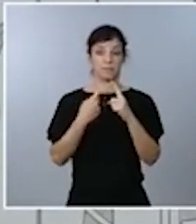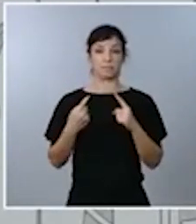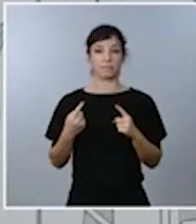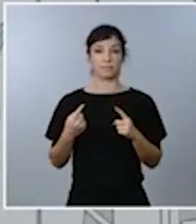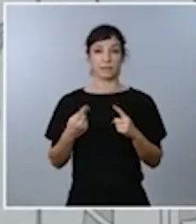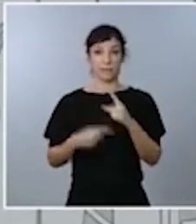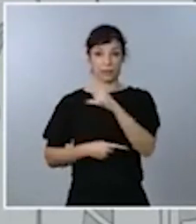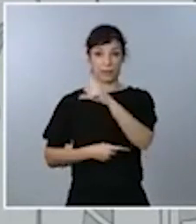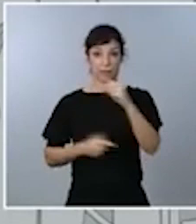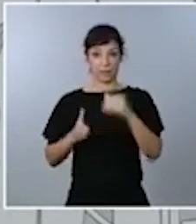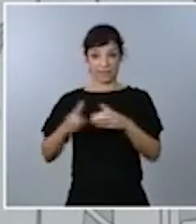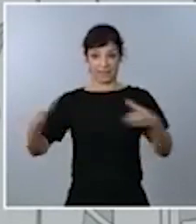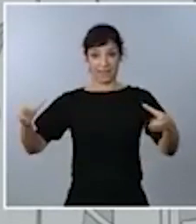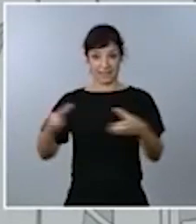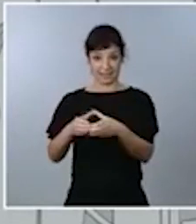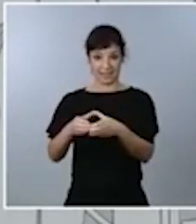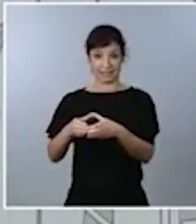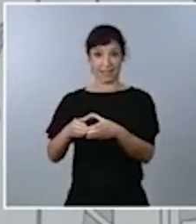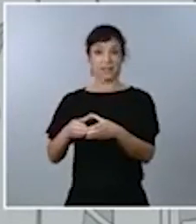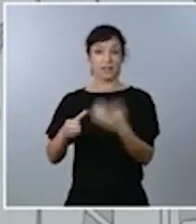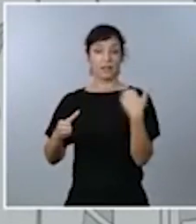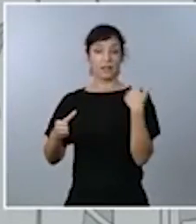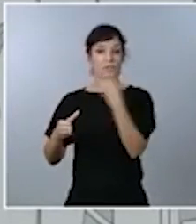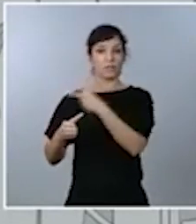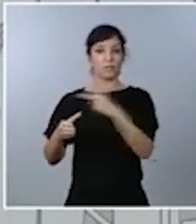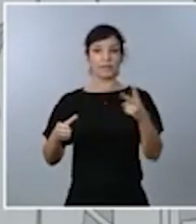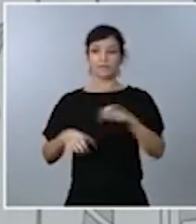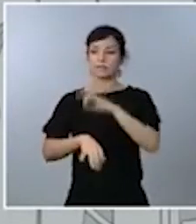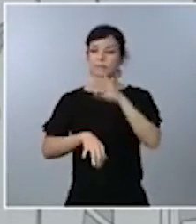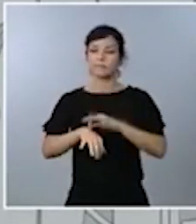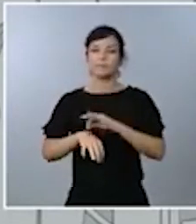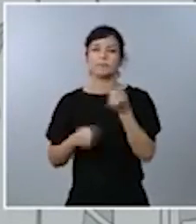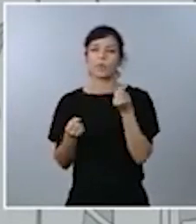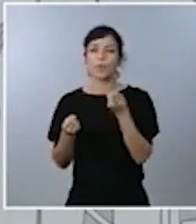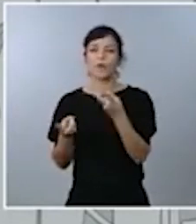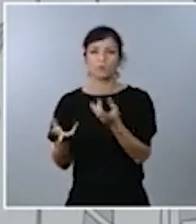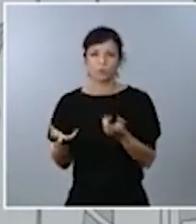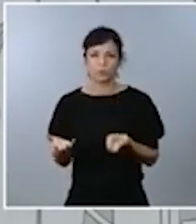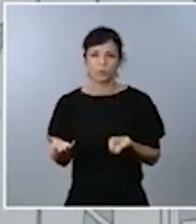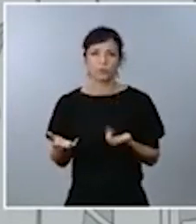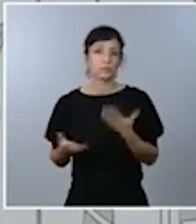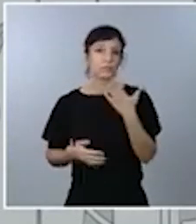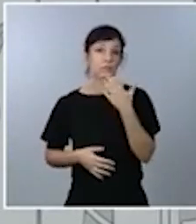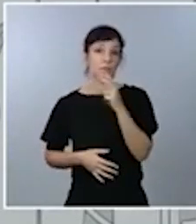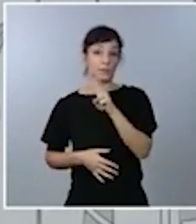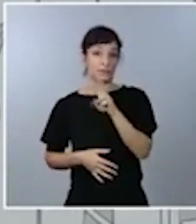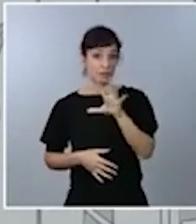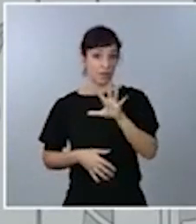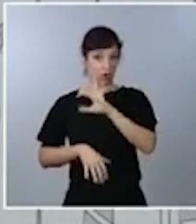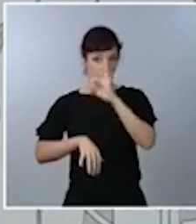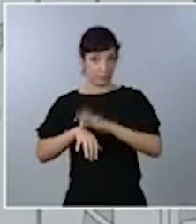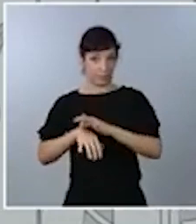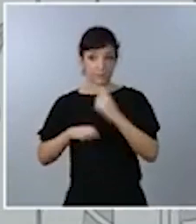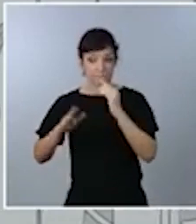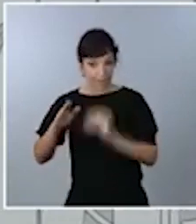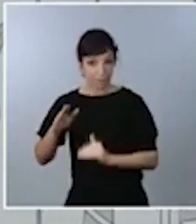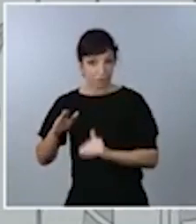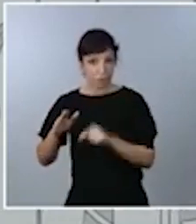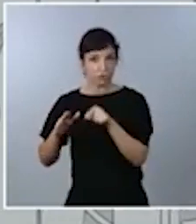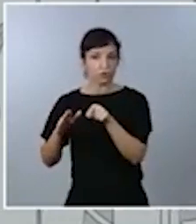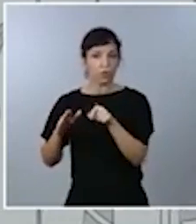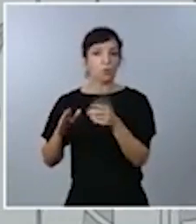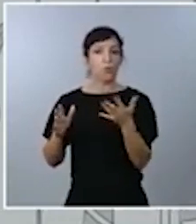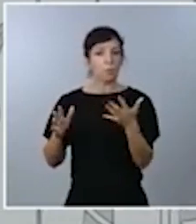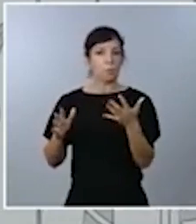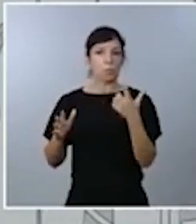habitantes en los últimos 14 días. Una incidencia por debajo de 25 casos por cada 100.000 habitantes se considera de riesgo